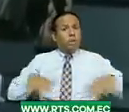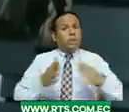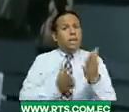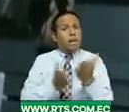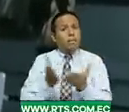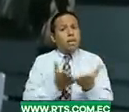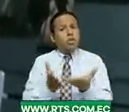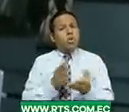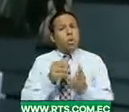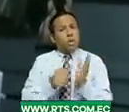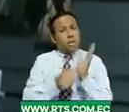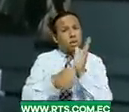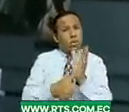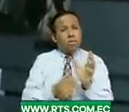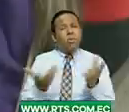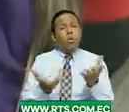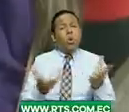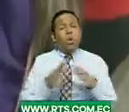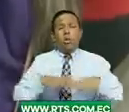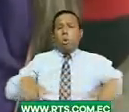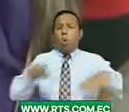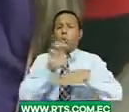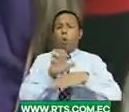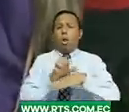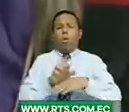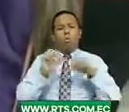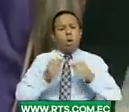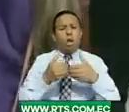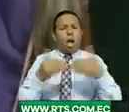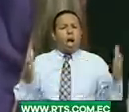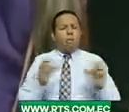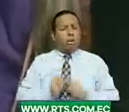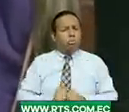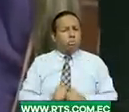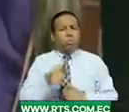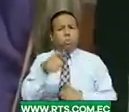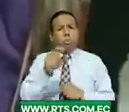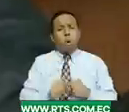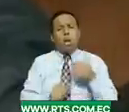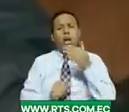debe tomarlo ingresando a la página web de la institución,